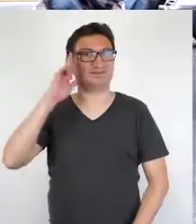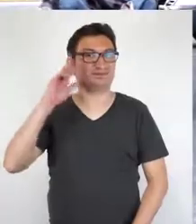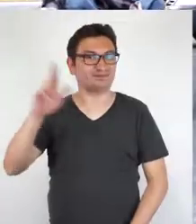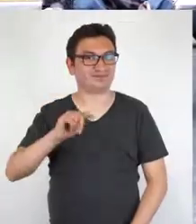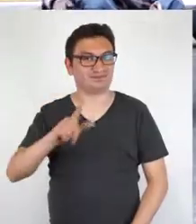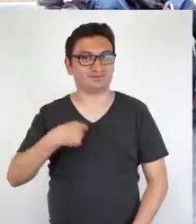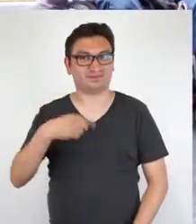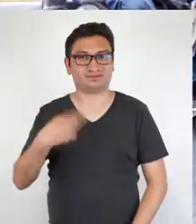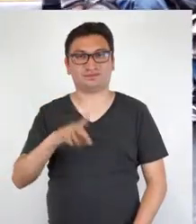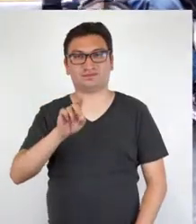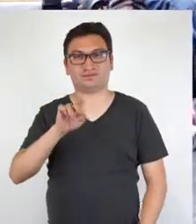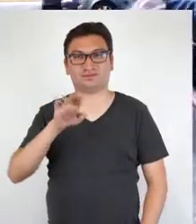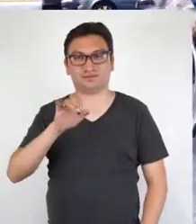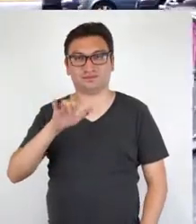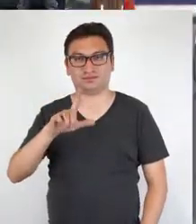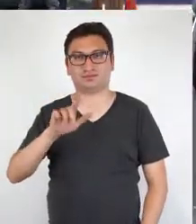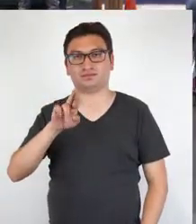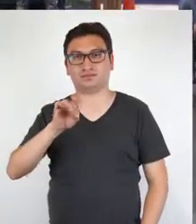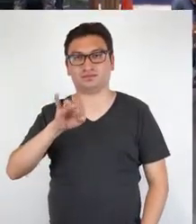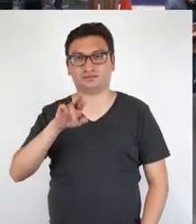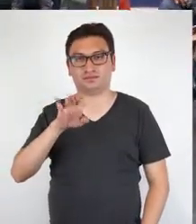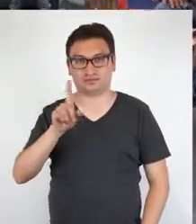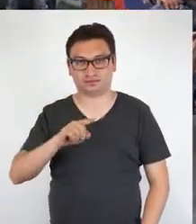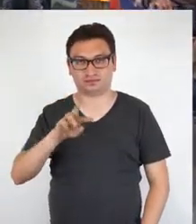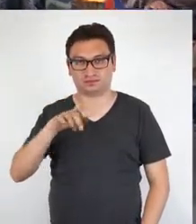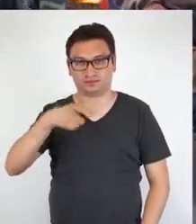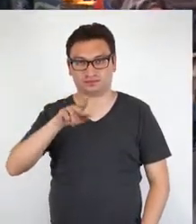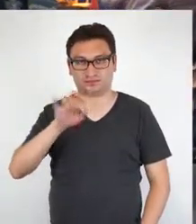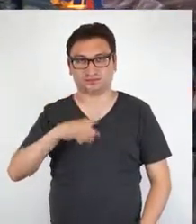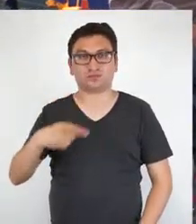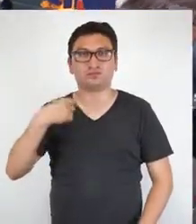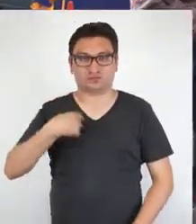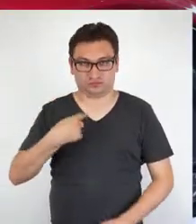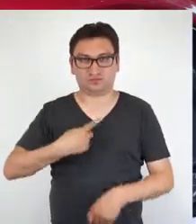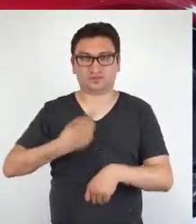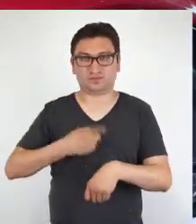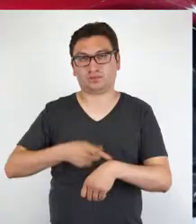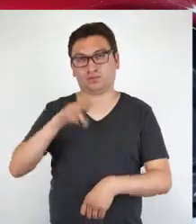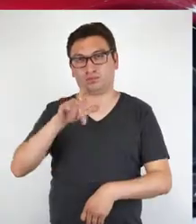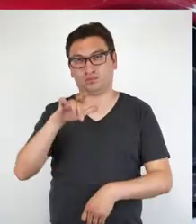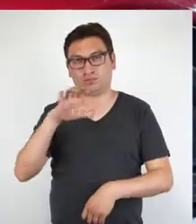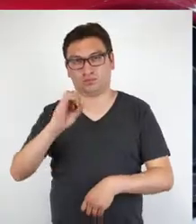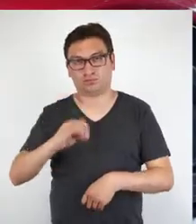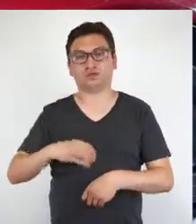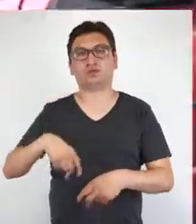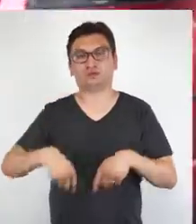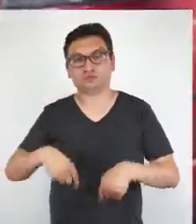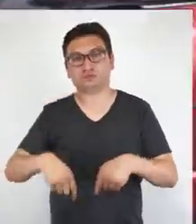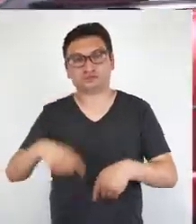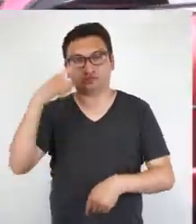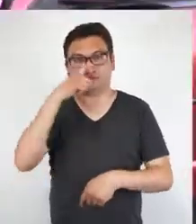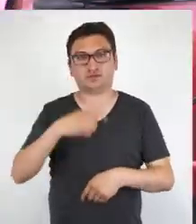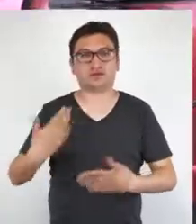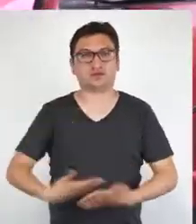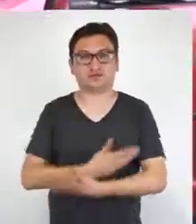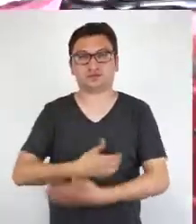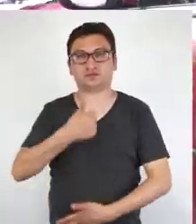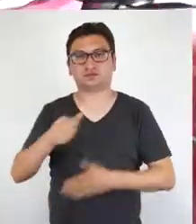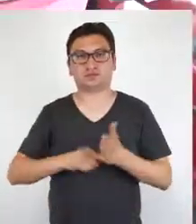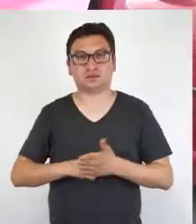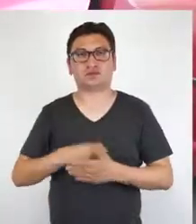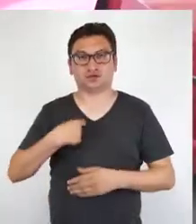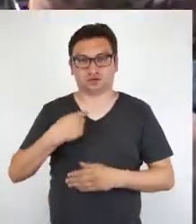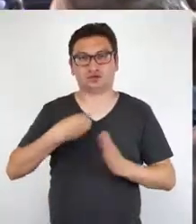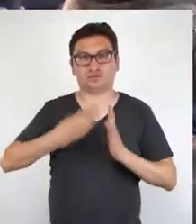Hola, ¿qué tal? Yo soy Daniel Ramírez Vázquez. Mi discapacidad es secuela de polio a partir de los seis meses de nacido.